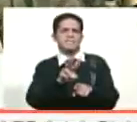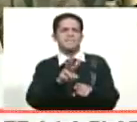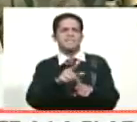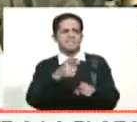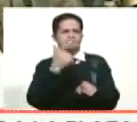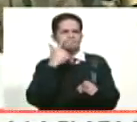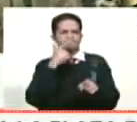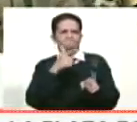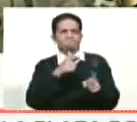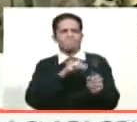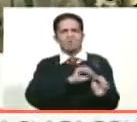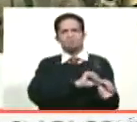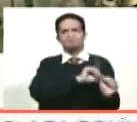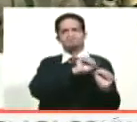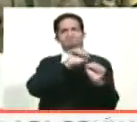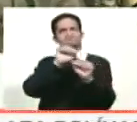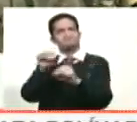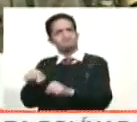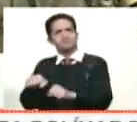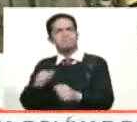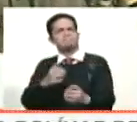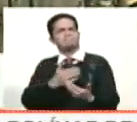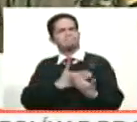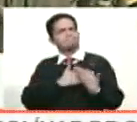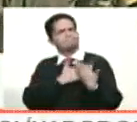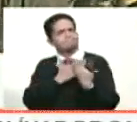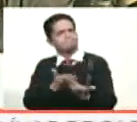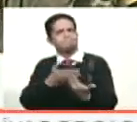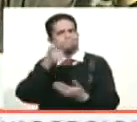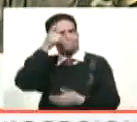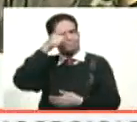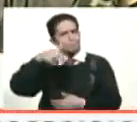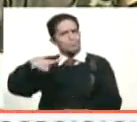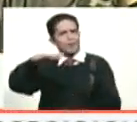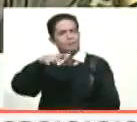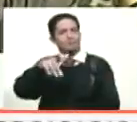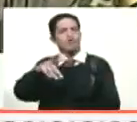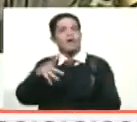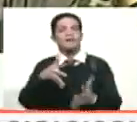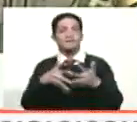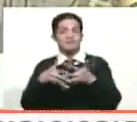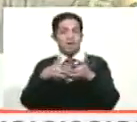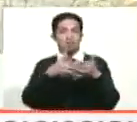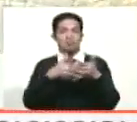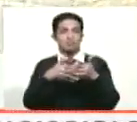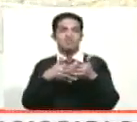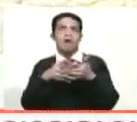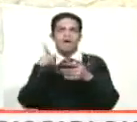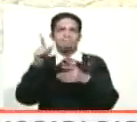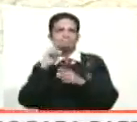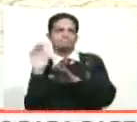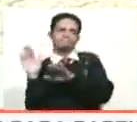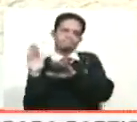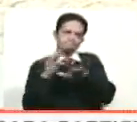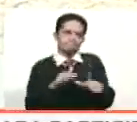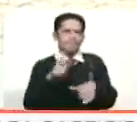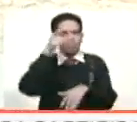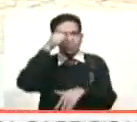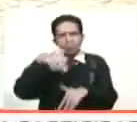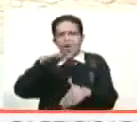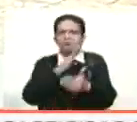pacifista de solidaridad del pueblo de los Estados Unidos con el pueblo noble y pacífico de Venezuela.